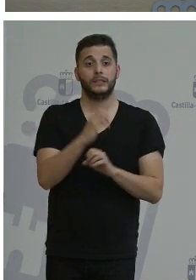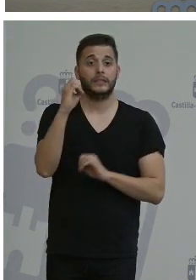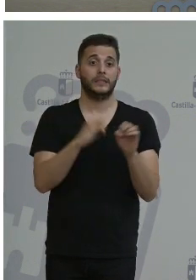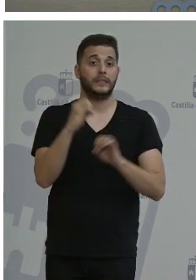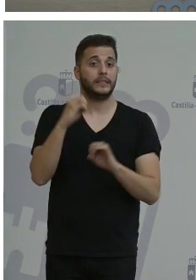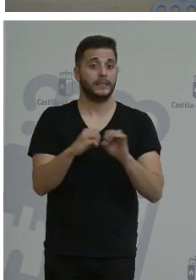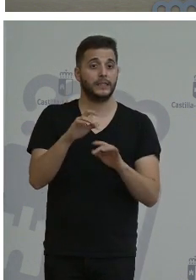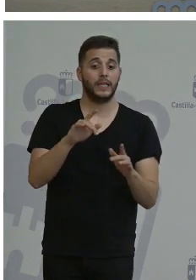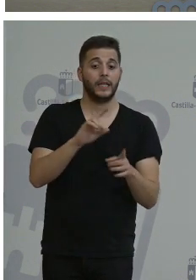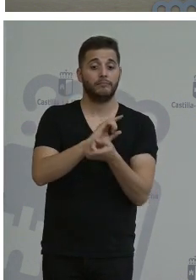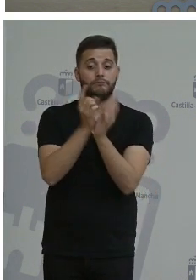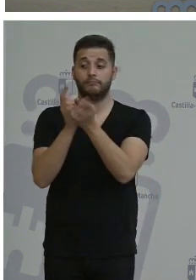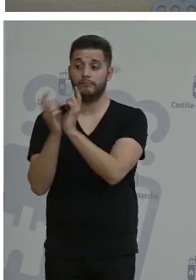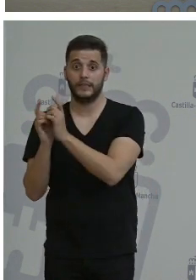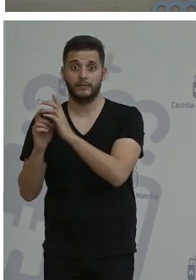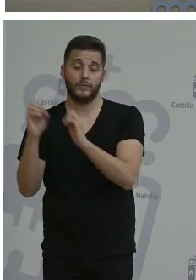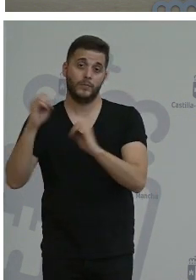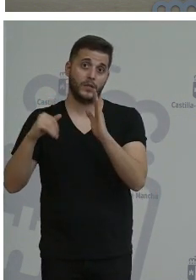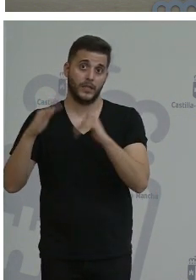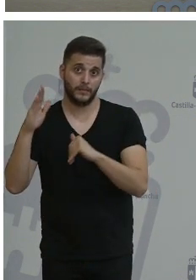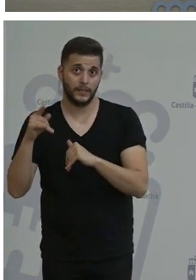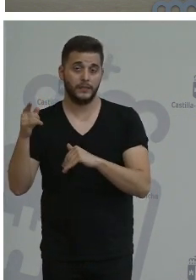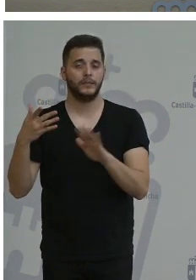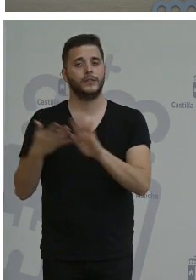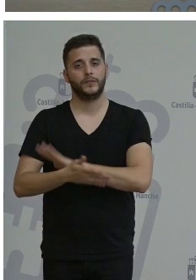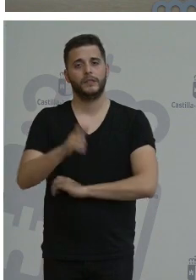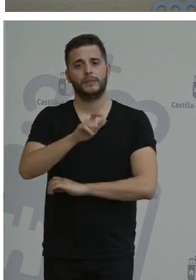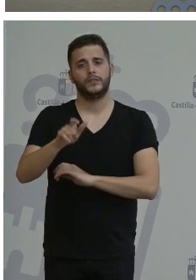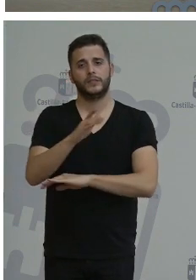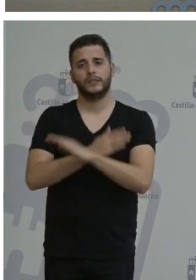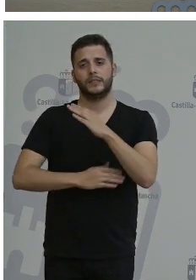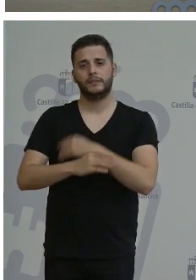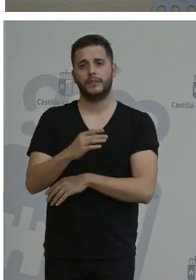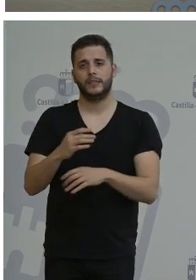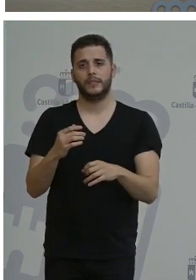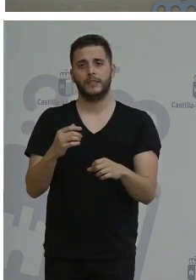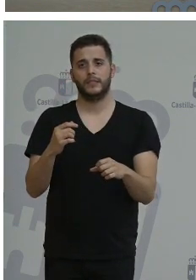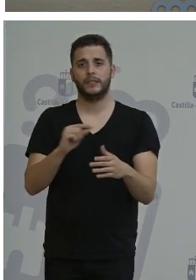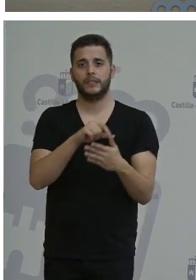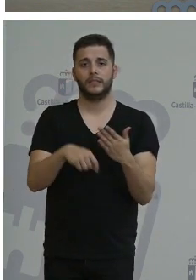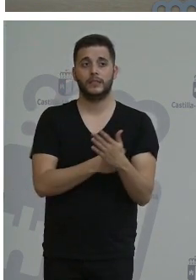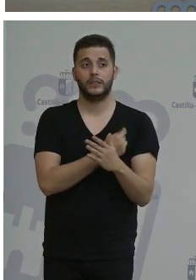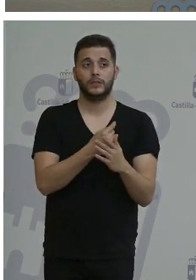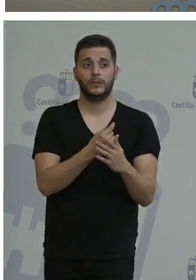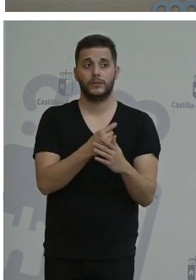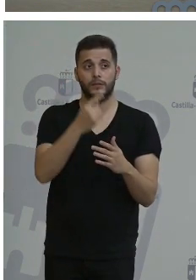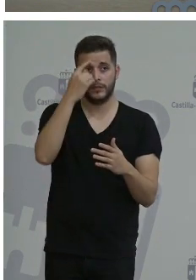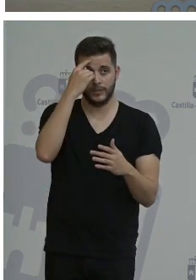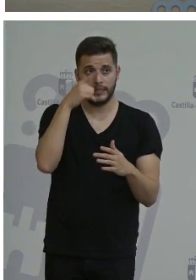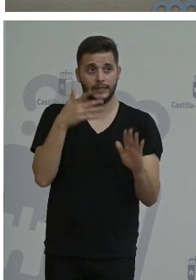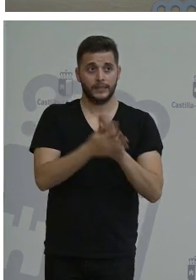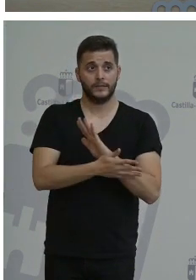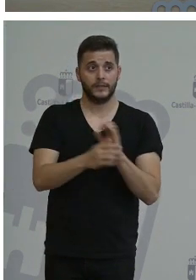pues aquí también se confirma que el contratar a personas con discapacidad intelectual genera plantillas más estables. Y